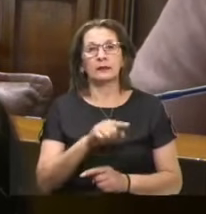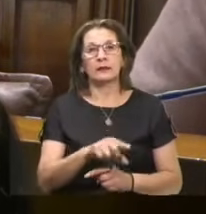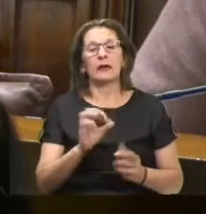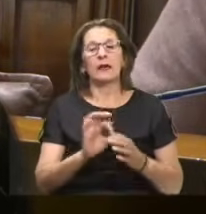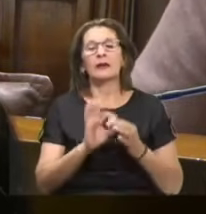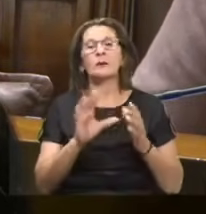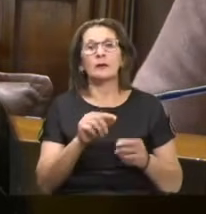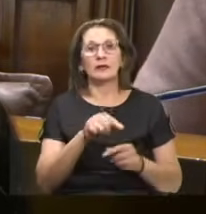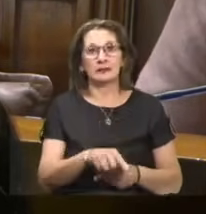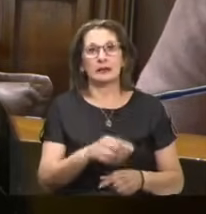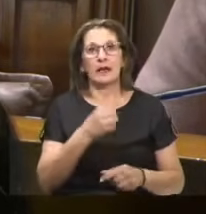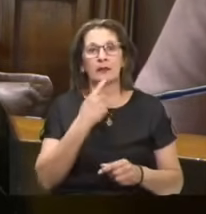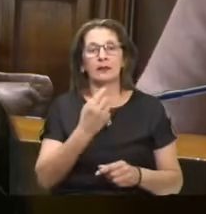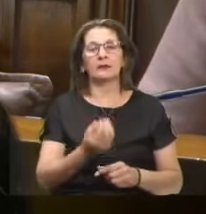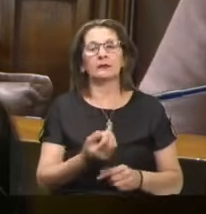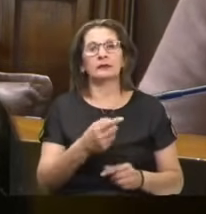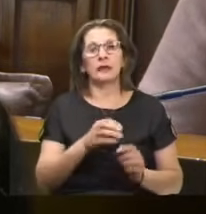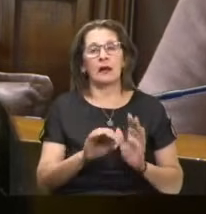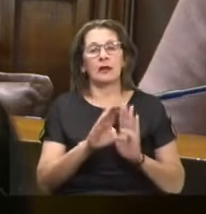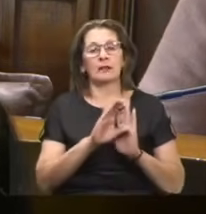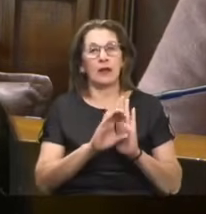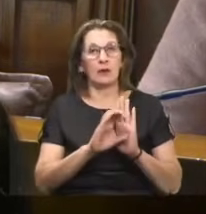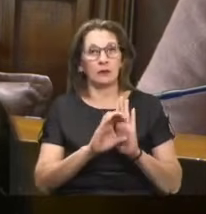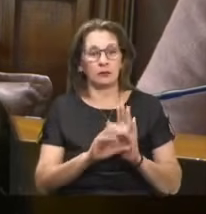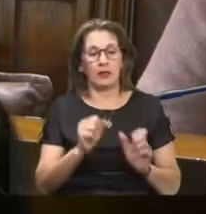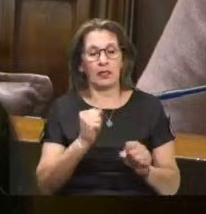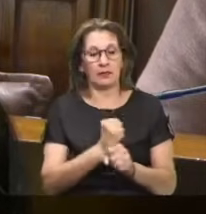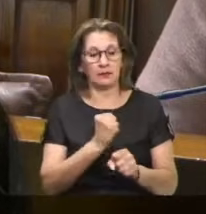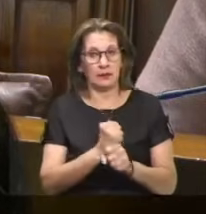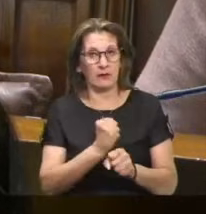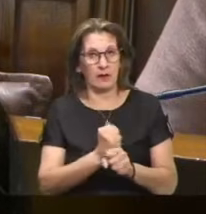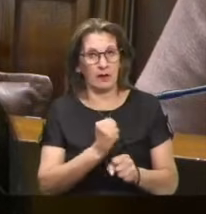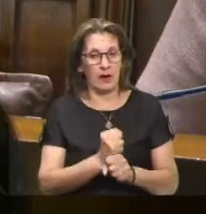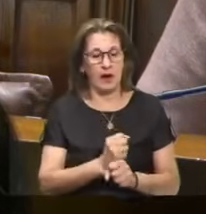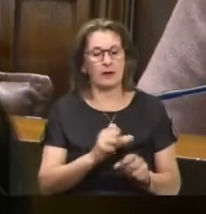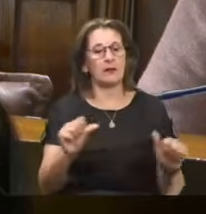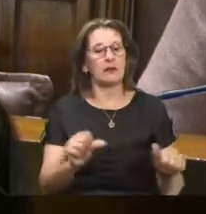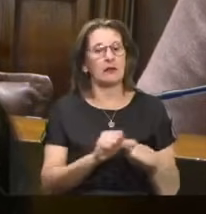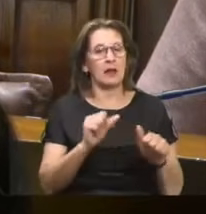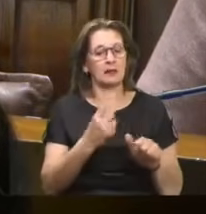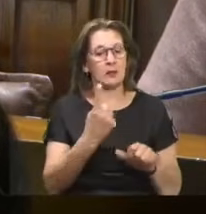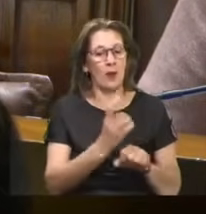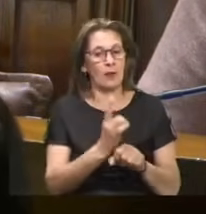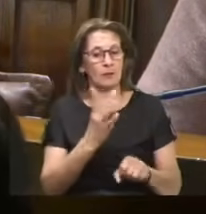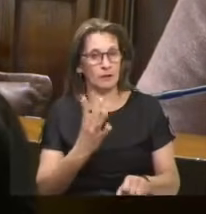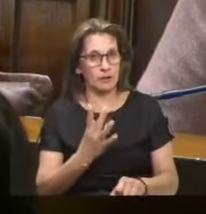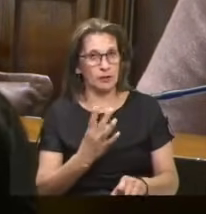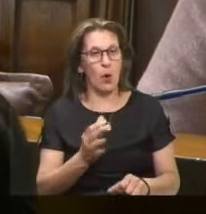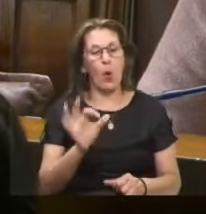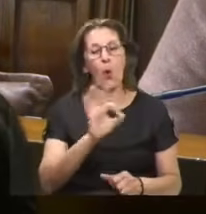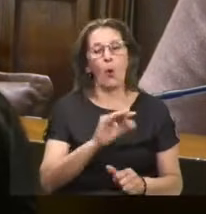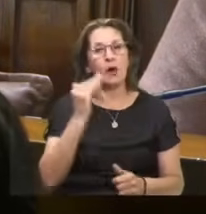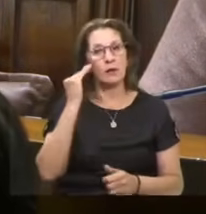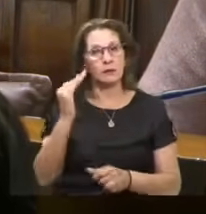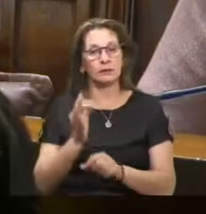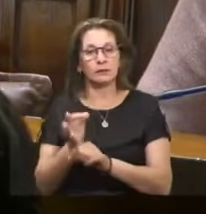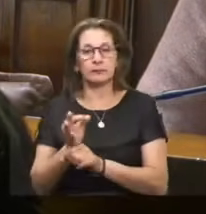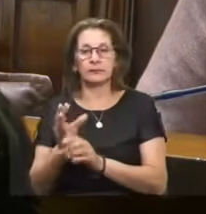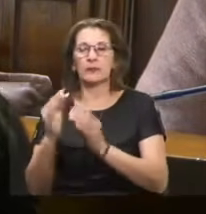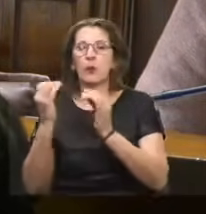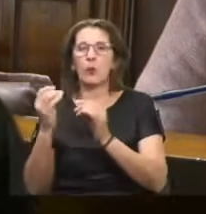libertad consagrada constitucionalmente de trabajar, ejercer una profesión o la docencia